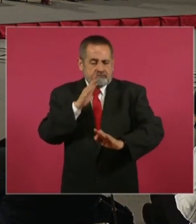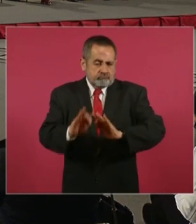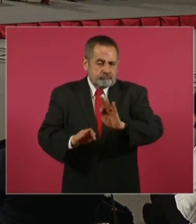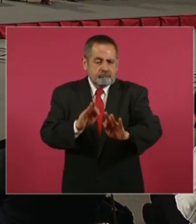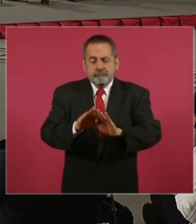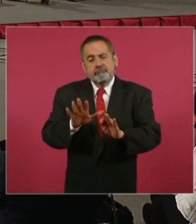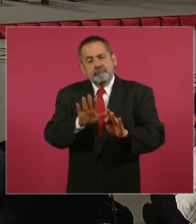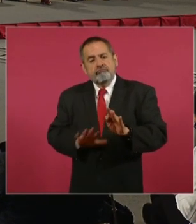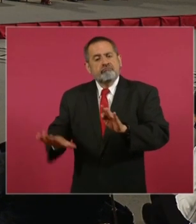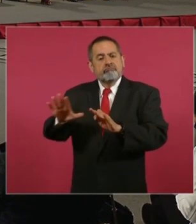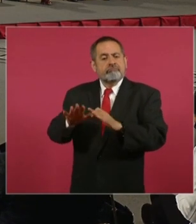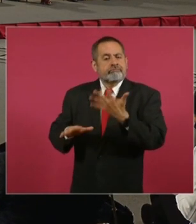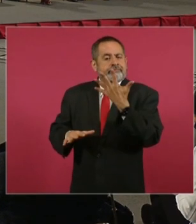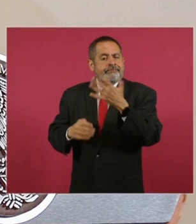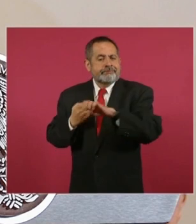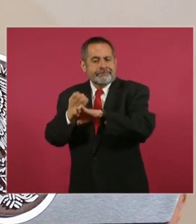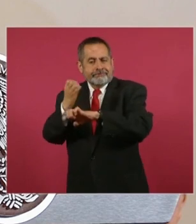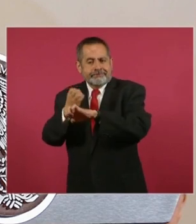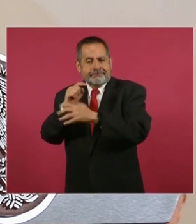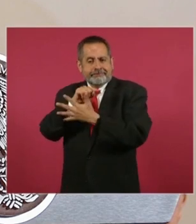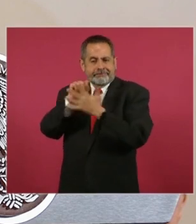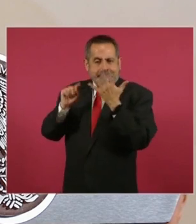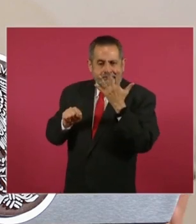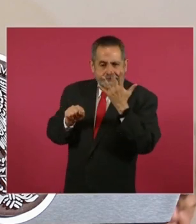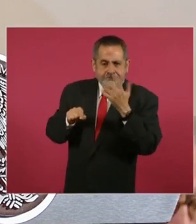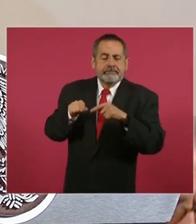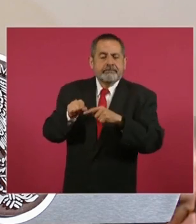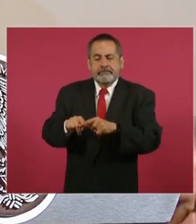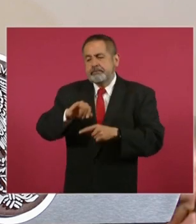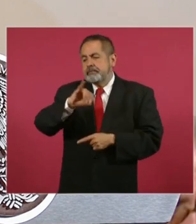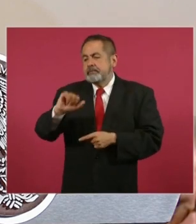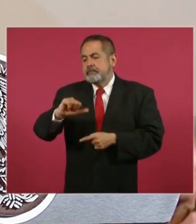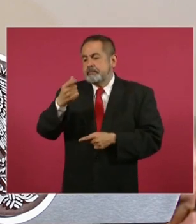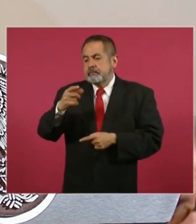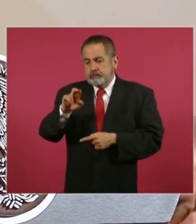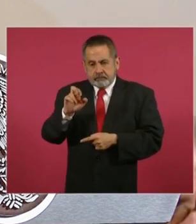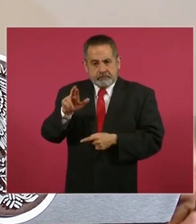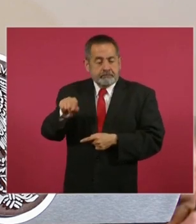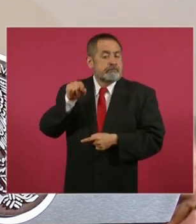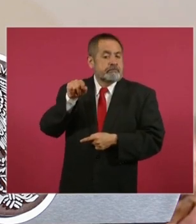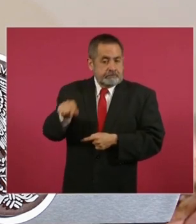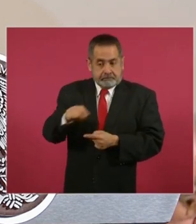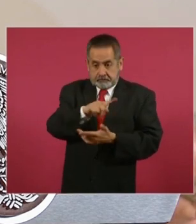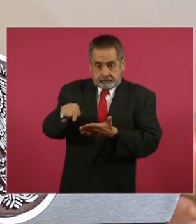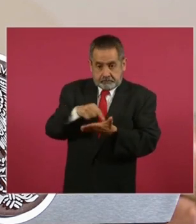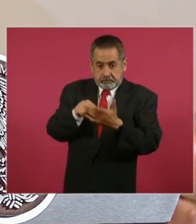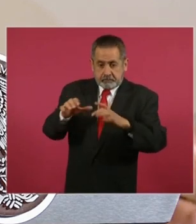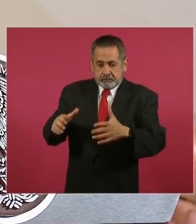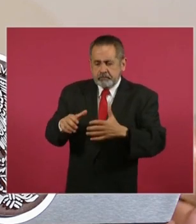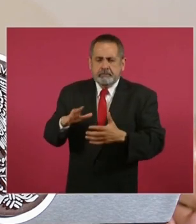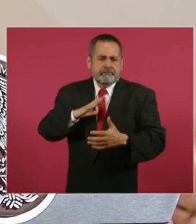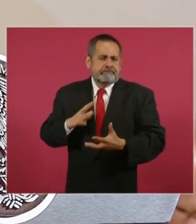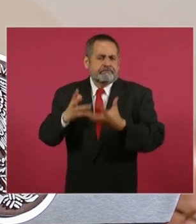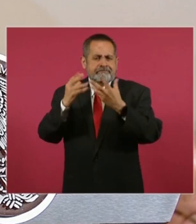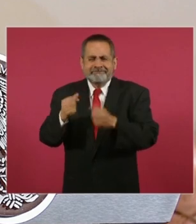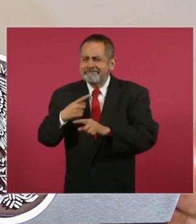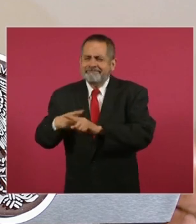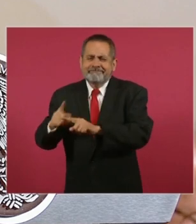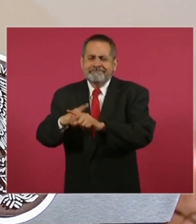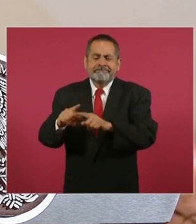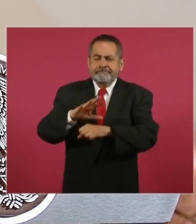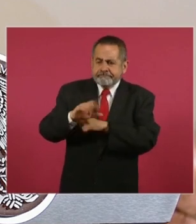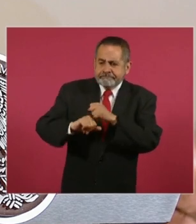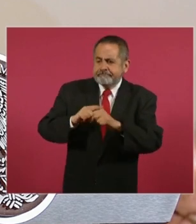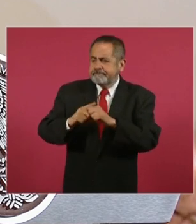Sureste. Iniciamos con área de protección de flora y fauna Jaguar, donde tenemos una conectividad biológica